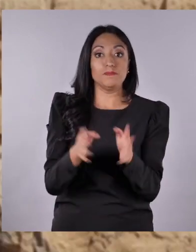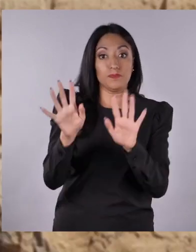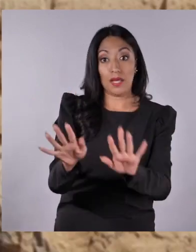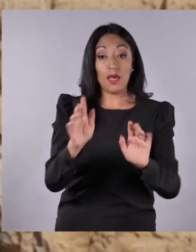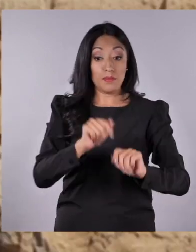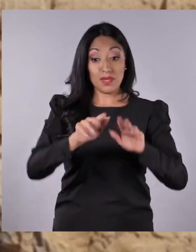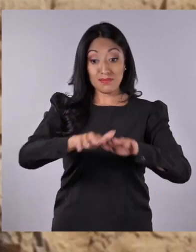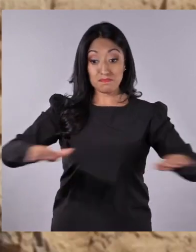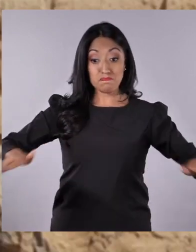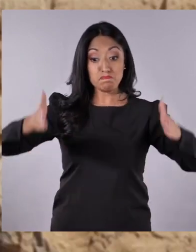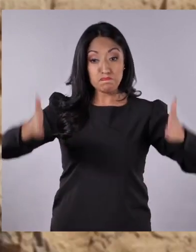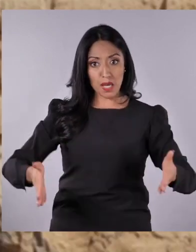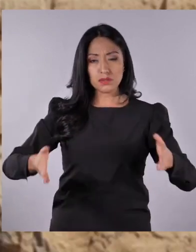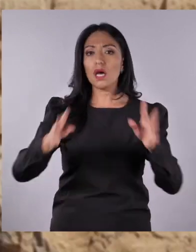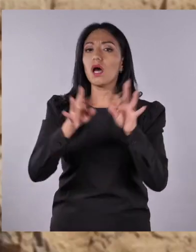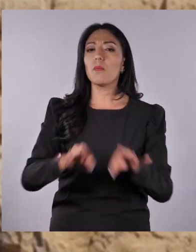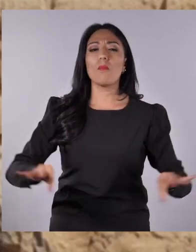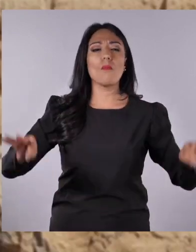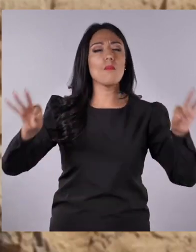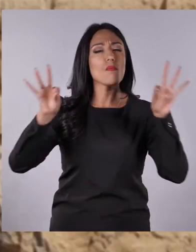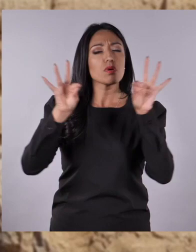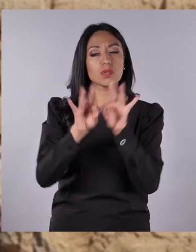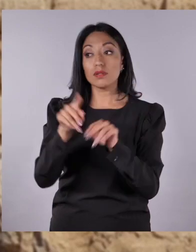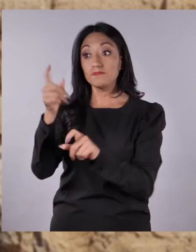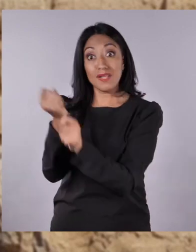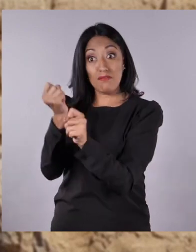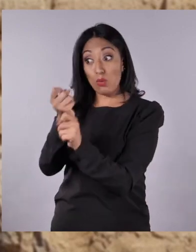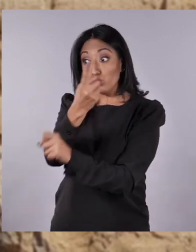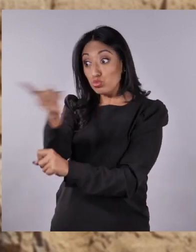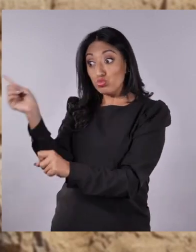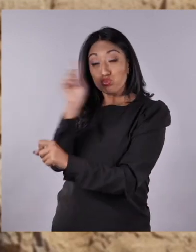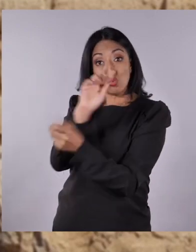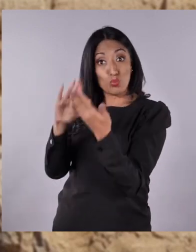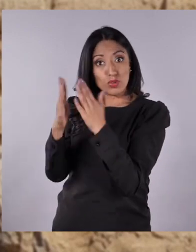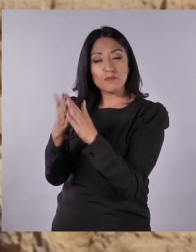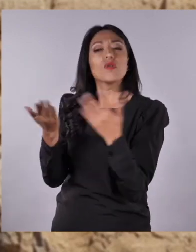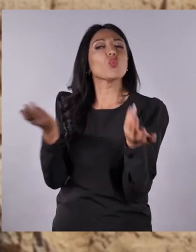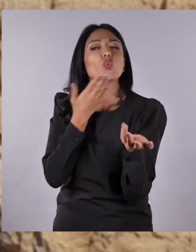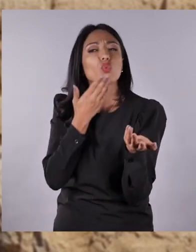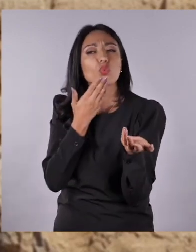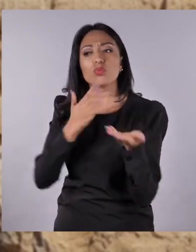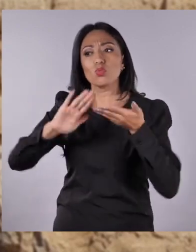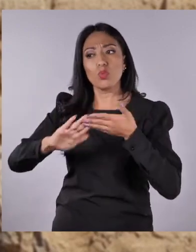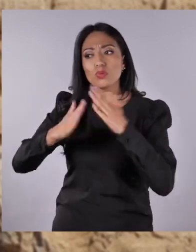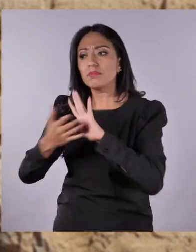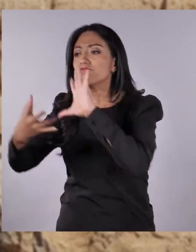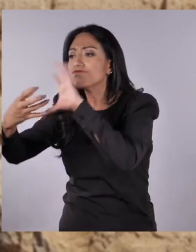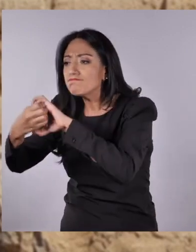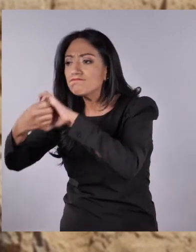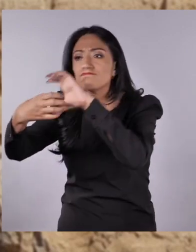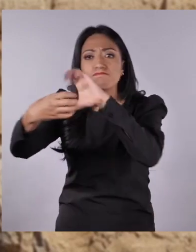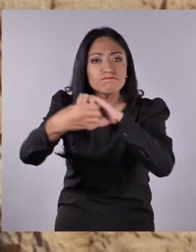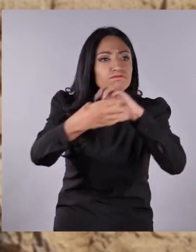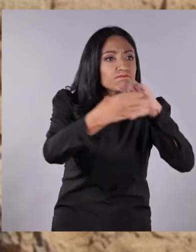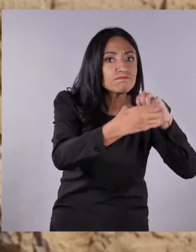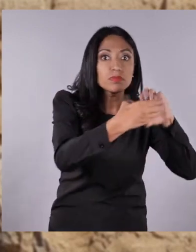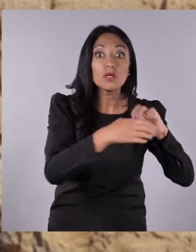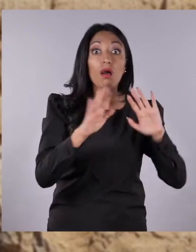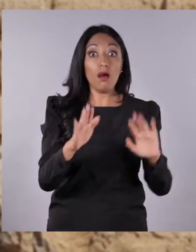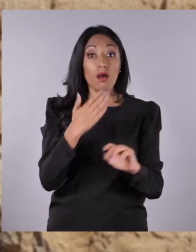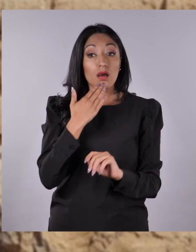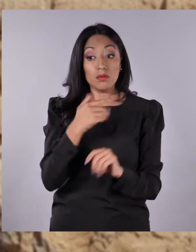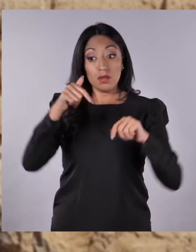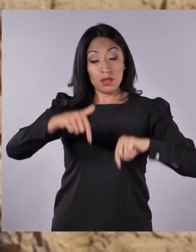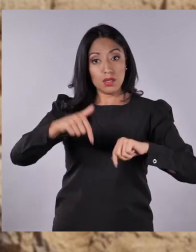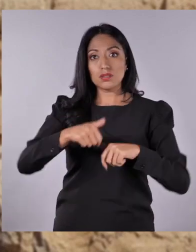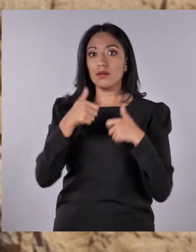La pamba mesa es una parte importante de la minga. Es cuando se estrechan los lazos y se forma la comunidad.